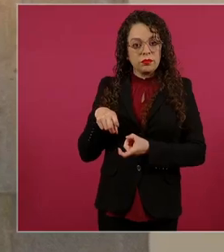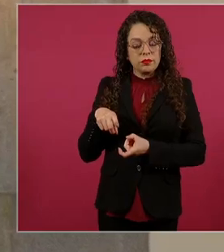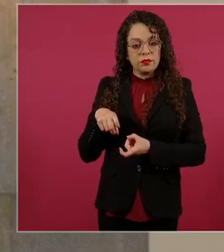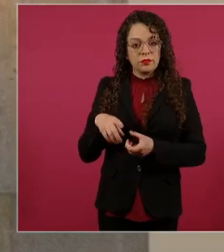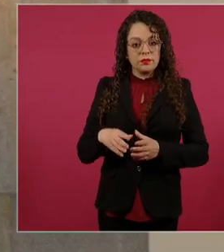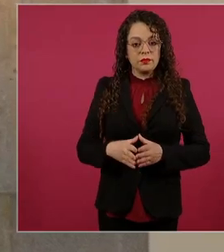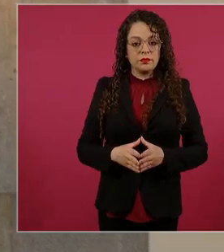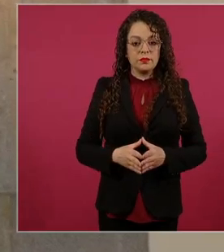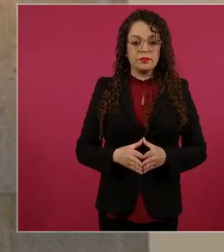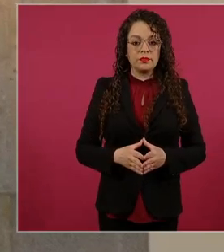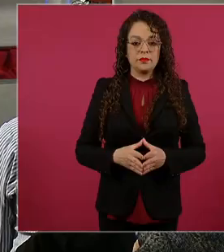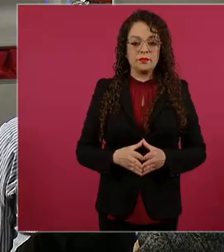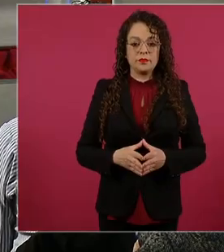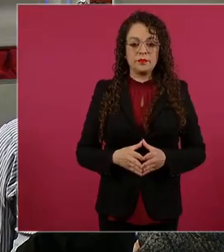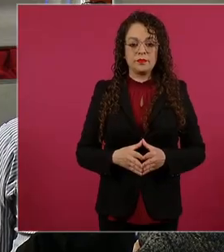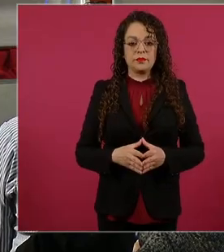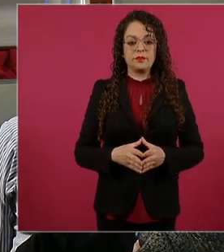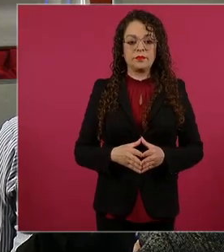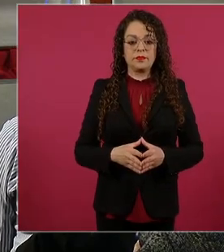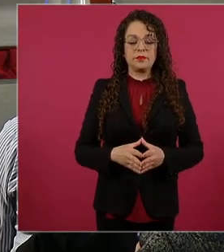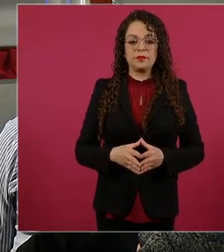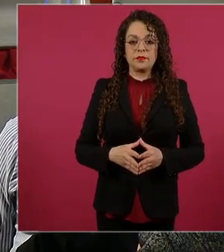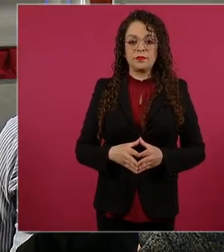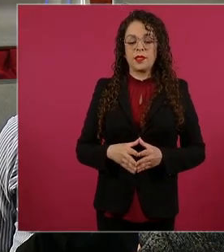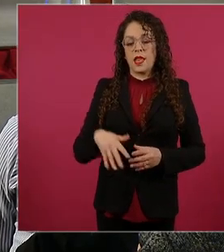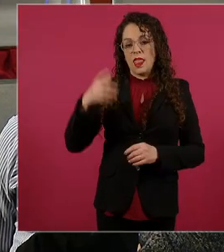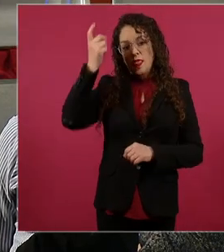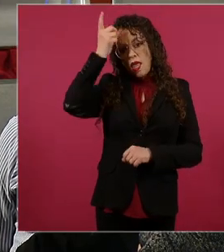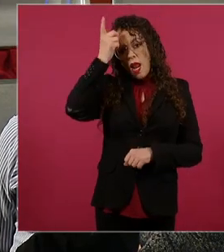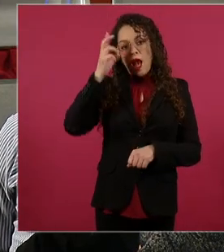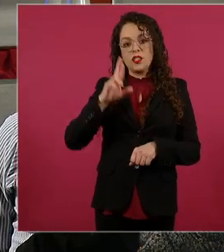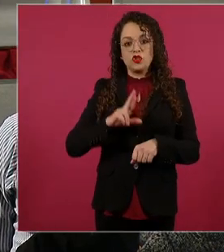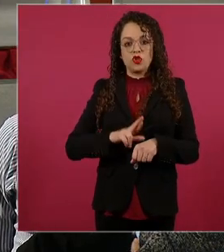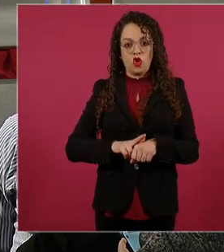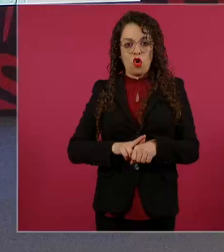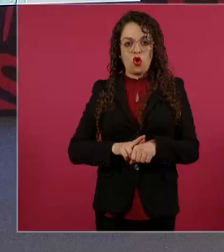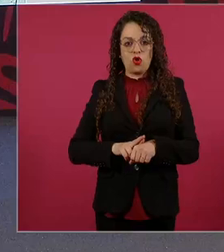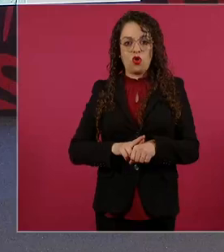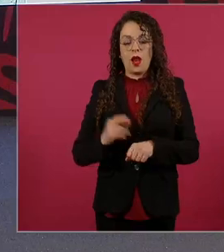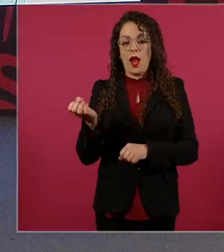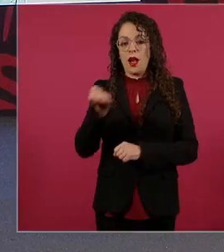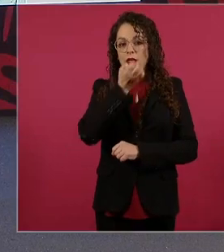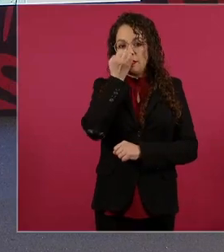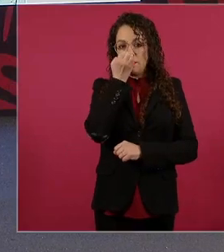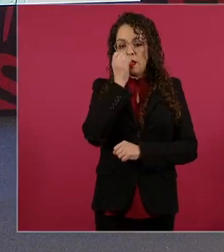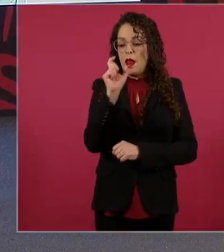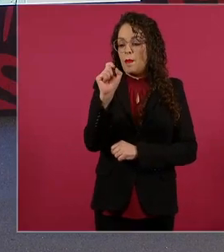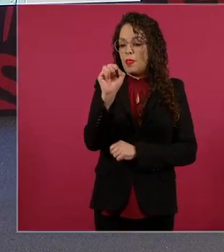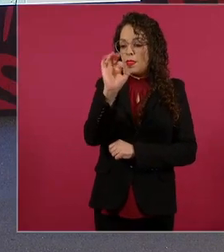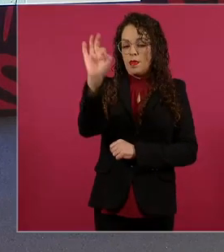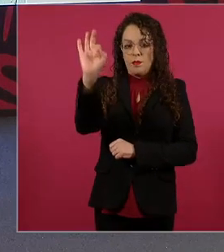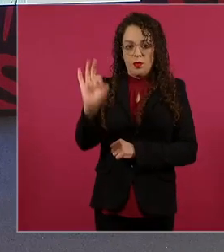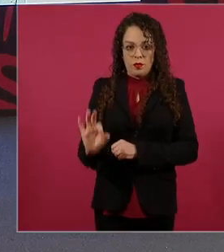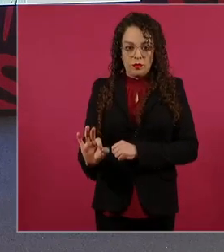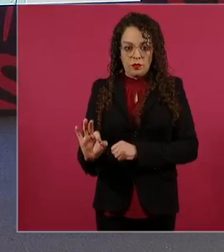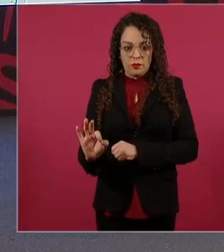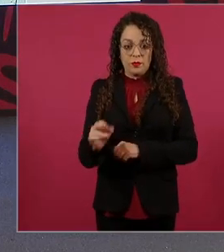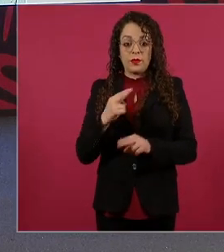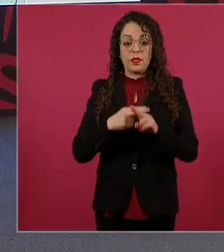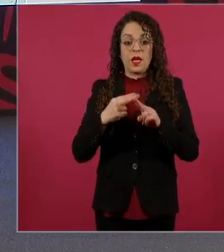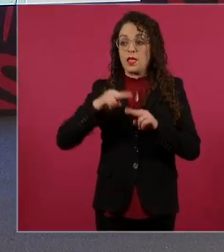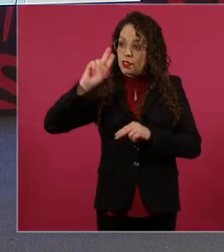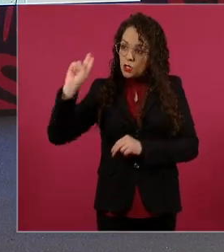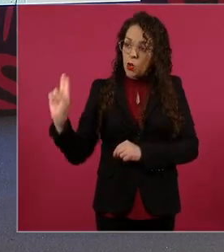20% de direcciones de los planteles educativos y universidades